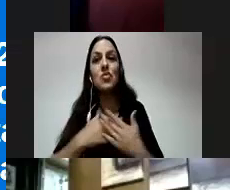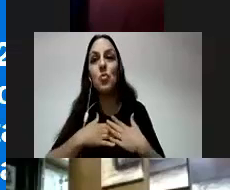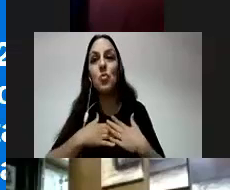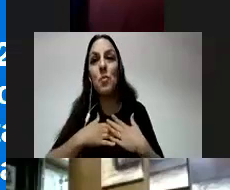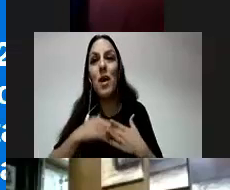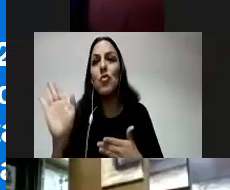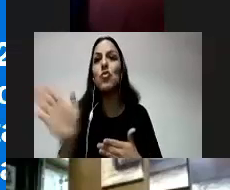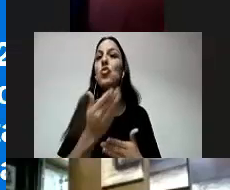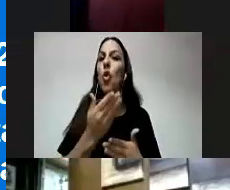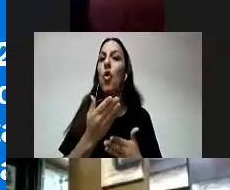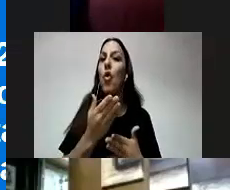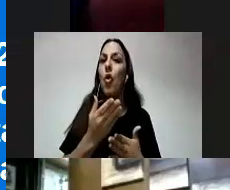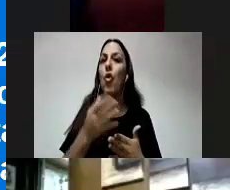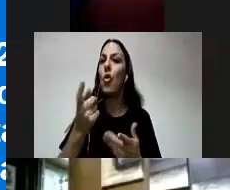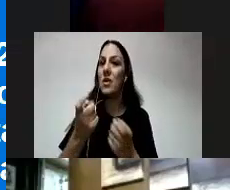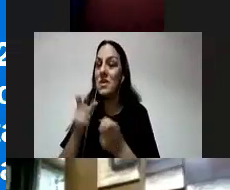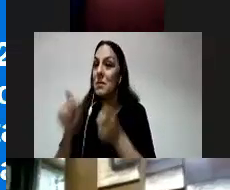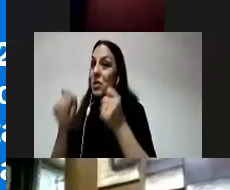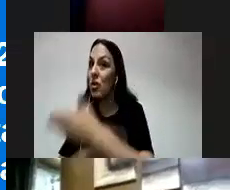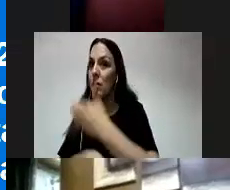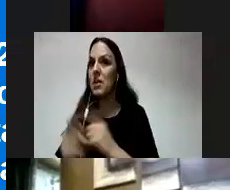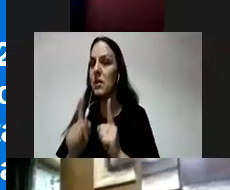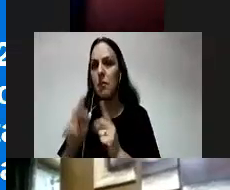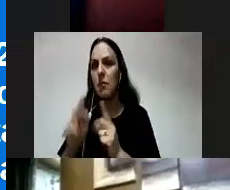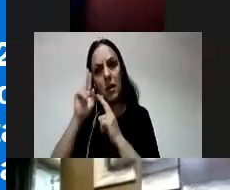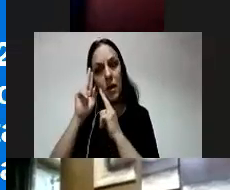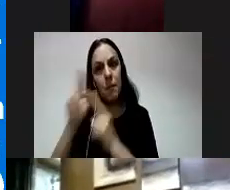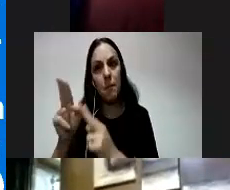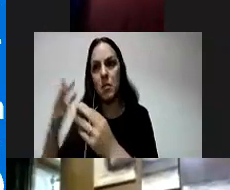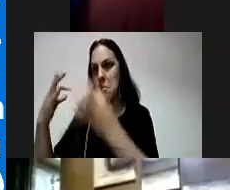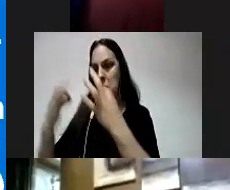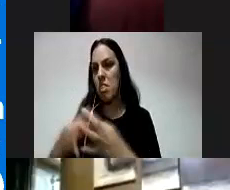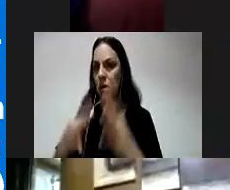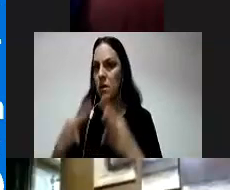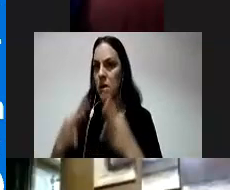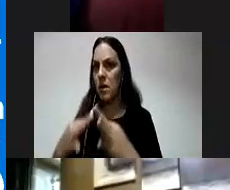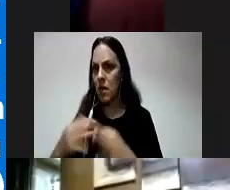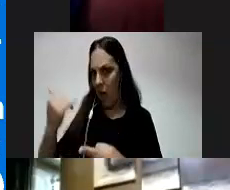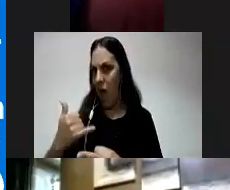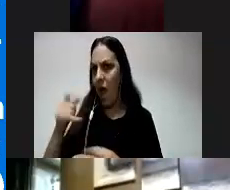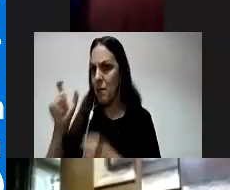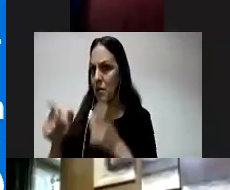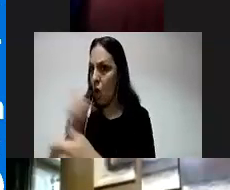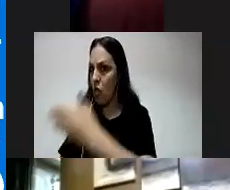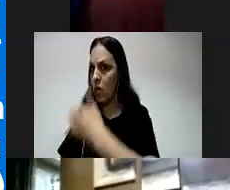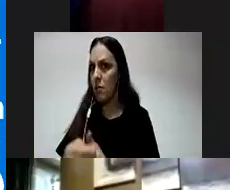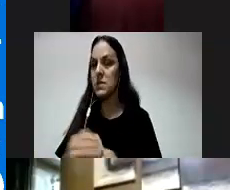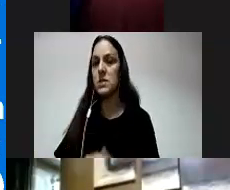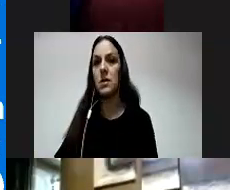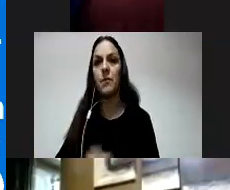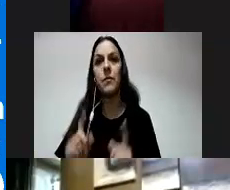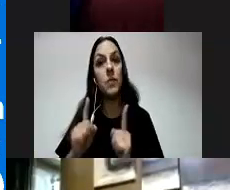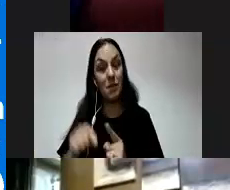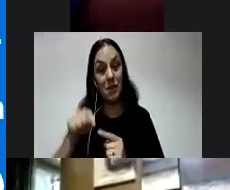con discapacidad y promover el respeto de su dignidad inherente. Y entre las personas con discapacidad incluye